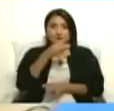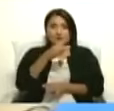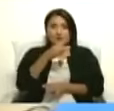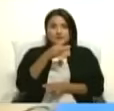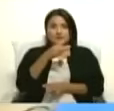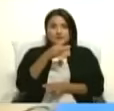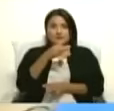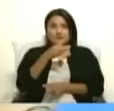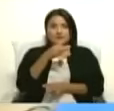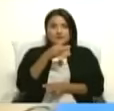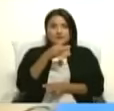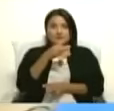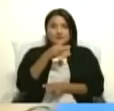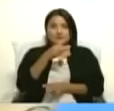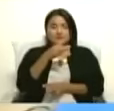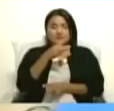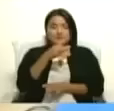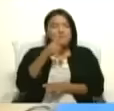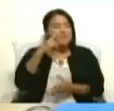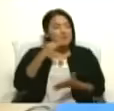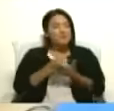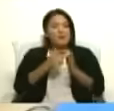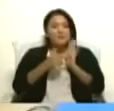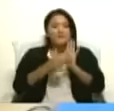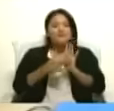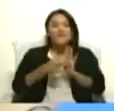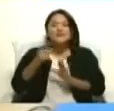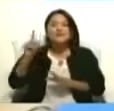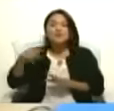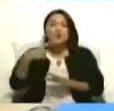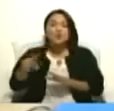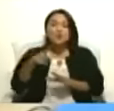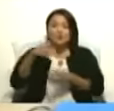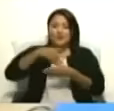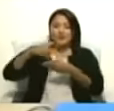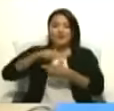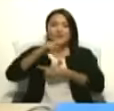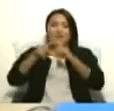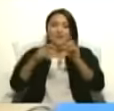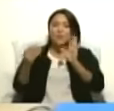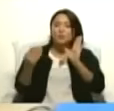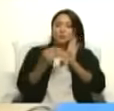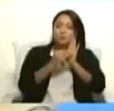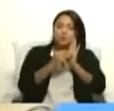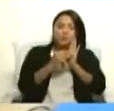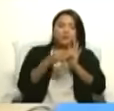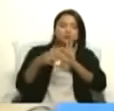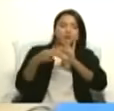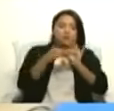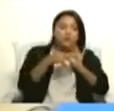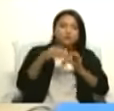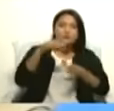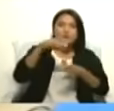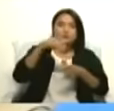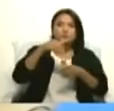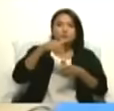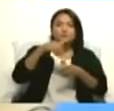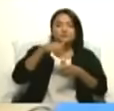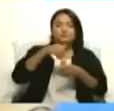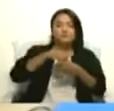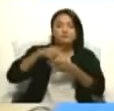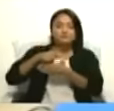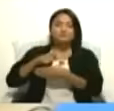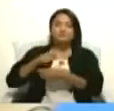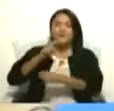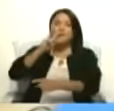cuán no vinculante según ustedes es el referendo consultivo le vamos a tapar la boca